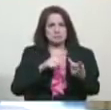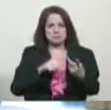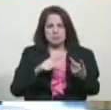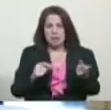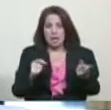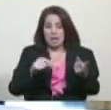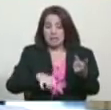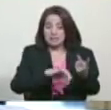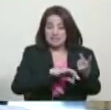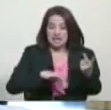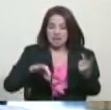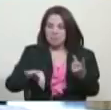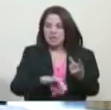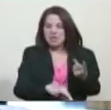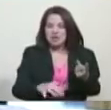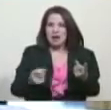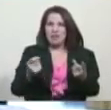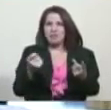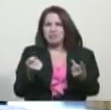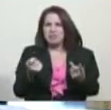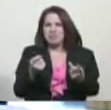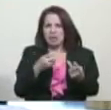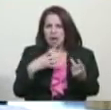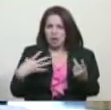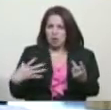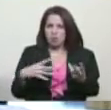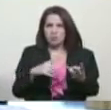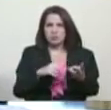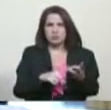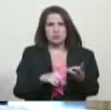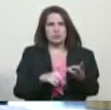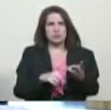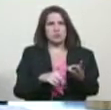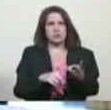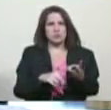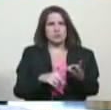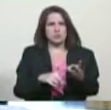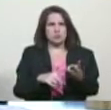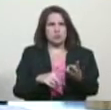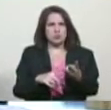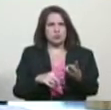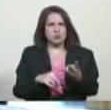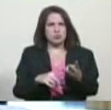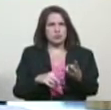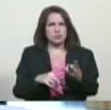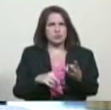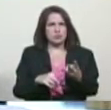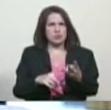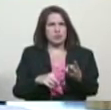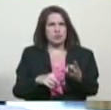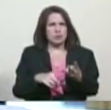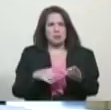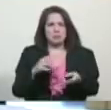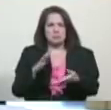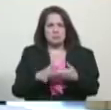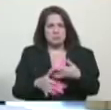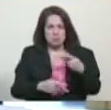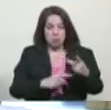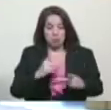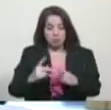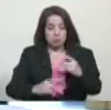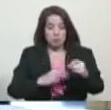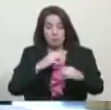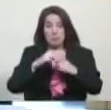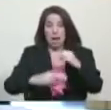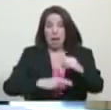ya. Eso da gran tranquilidad nacional. Para ir a los procesos productivos de semillas de papa, junto